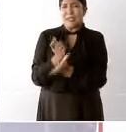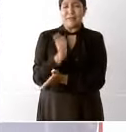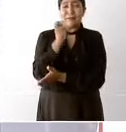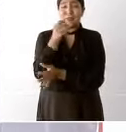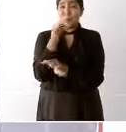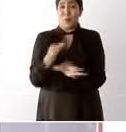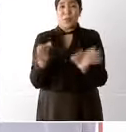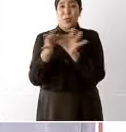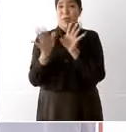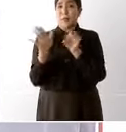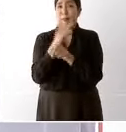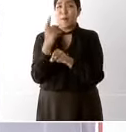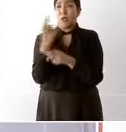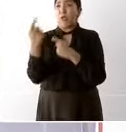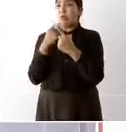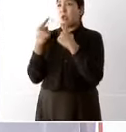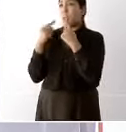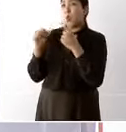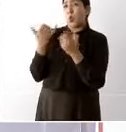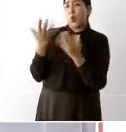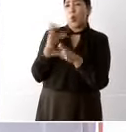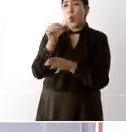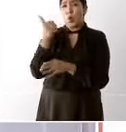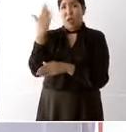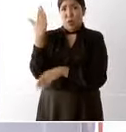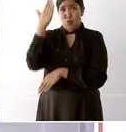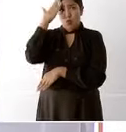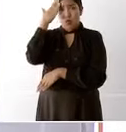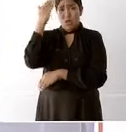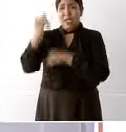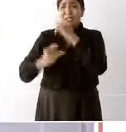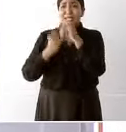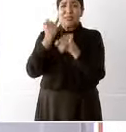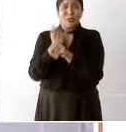e internacional, es el relativo a la capacitación y